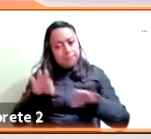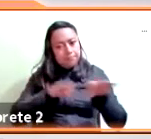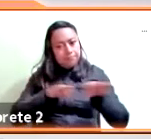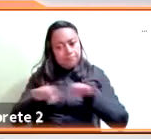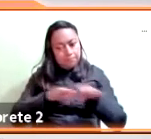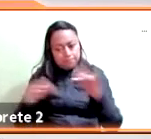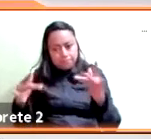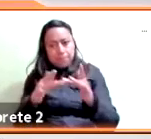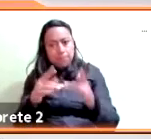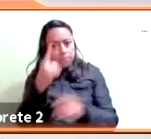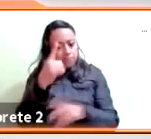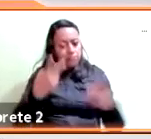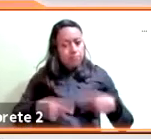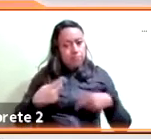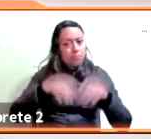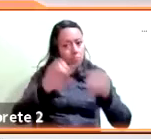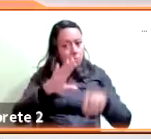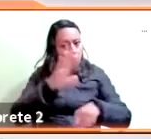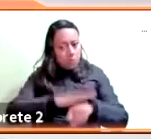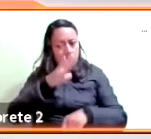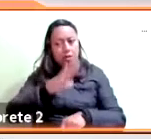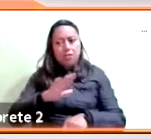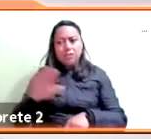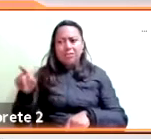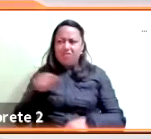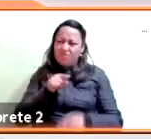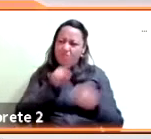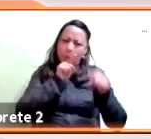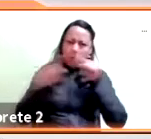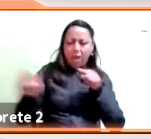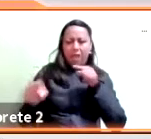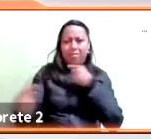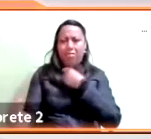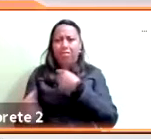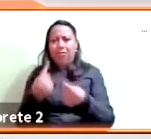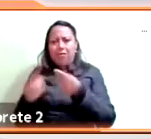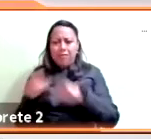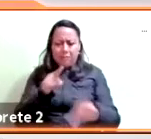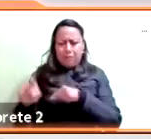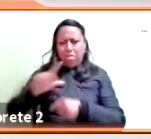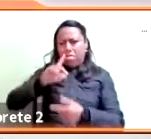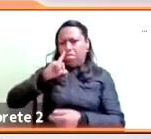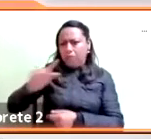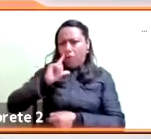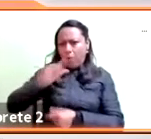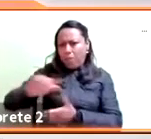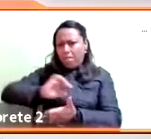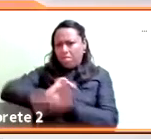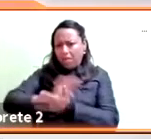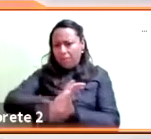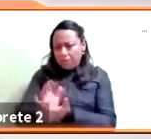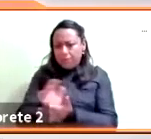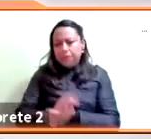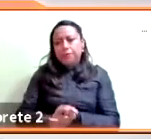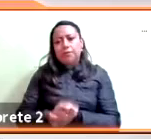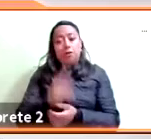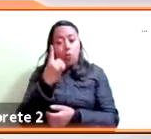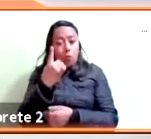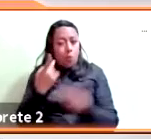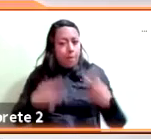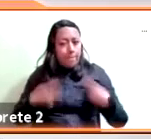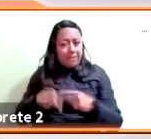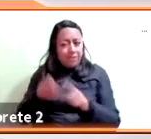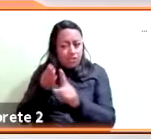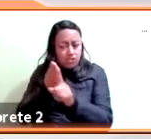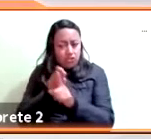mismo una persona o más hieren, humillan, ofenden, amedrentan a una persona en particular sin darse cuenta el rol que